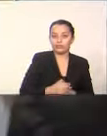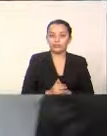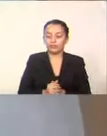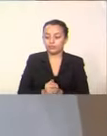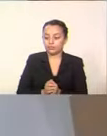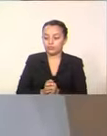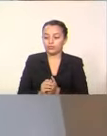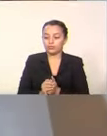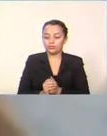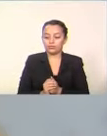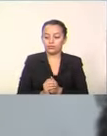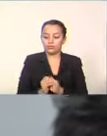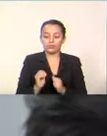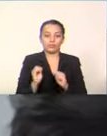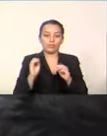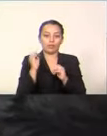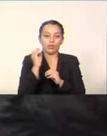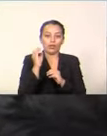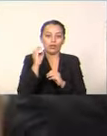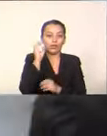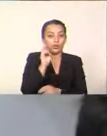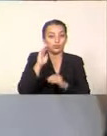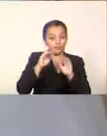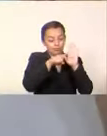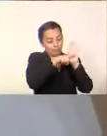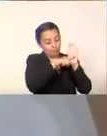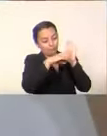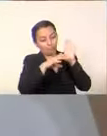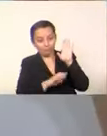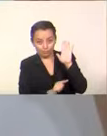9. Las centenas, que es 2. Y por último,